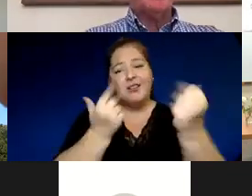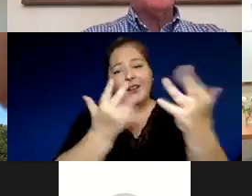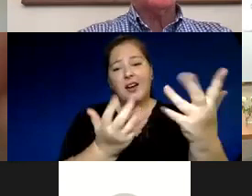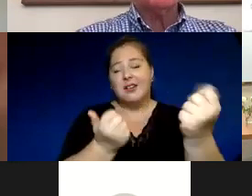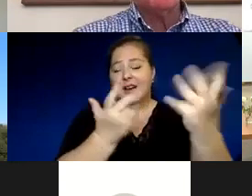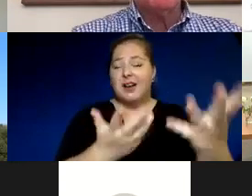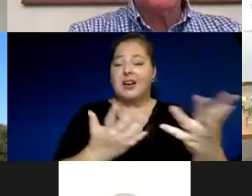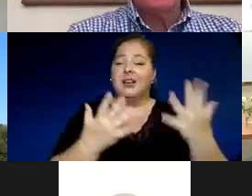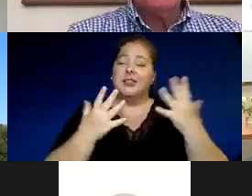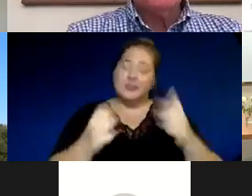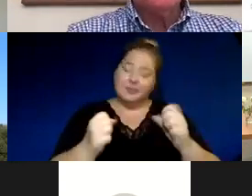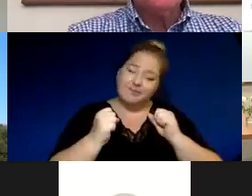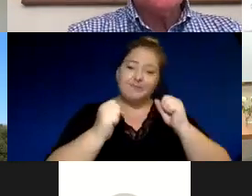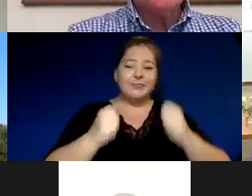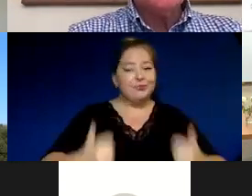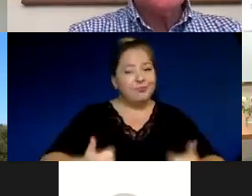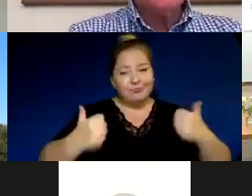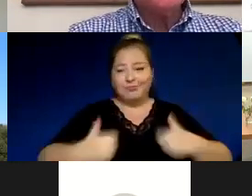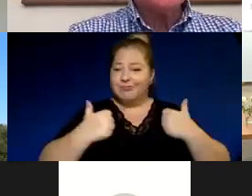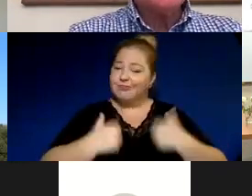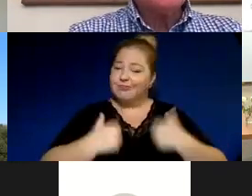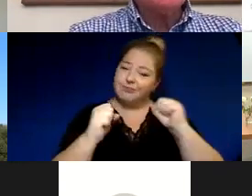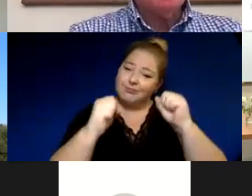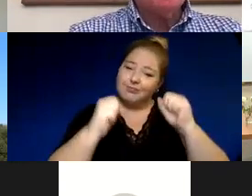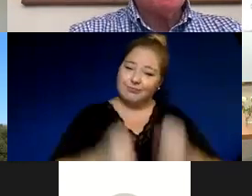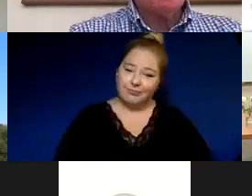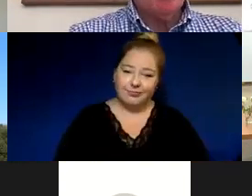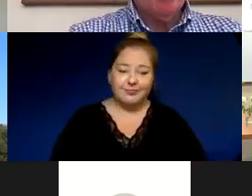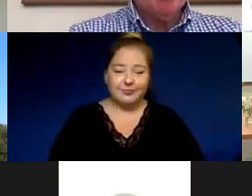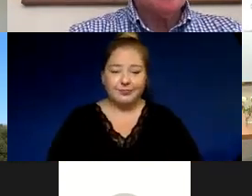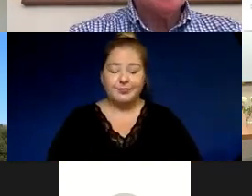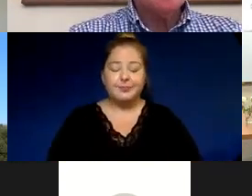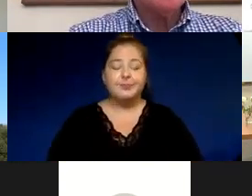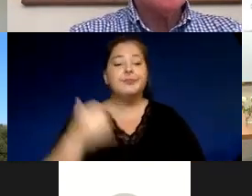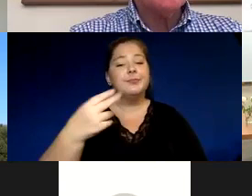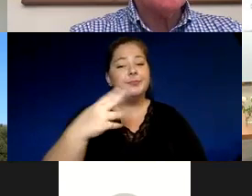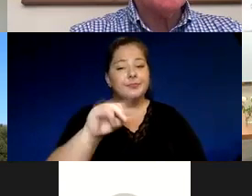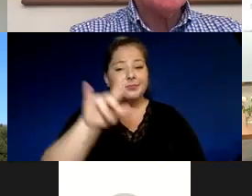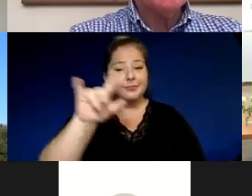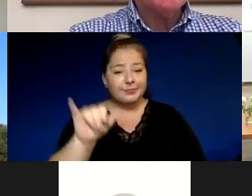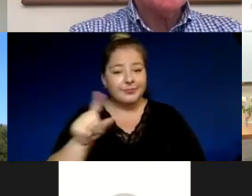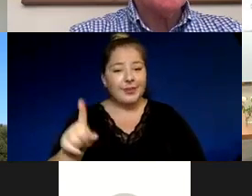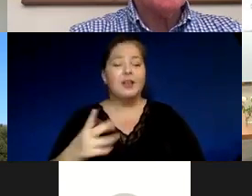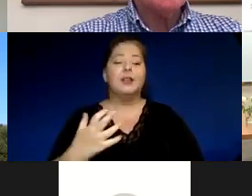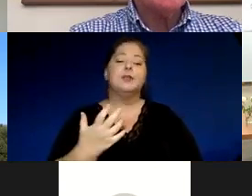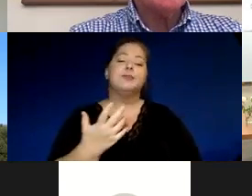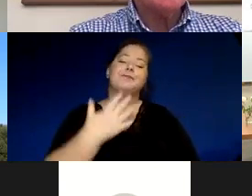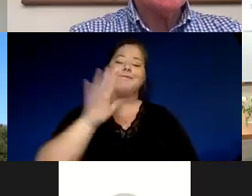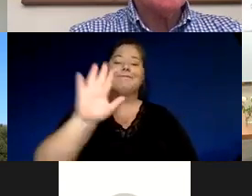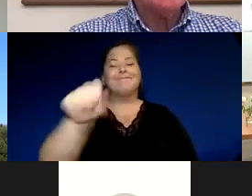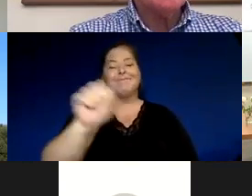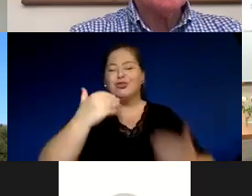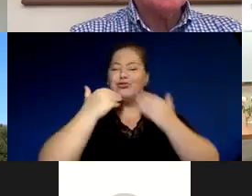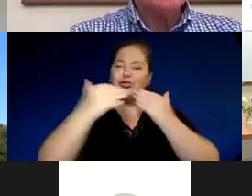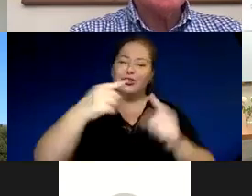o no? Gracias. Gracias, señor asambleísta. Le agradezco su positivismo. Siempre es muy necesario